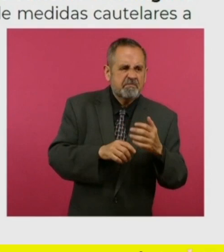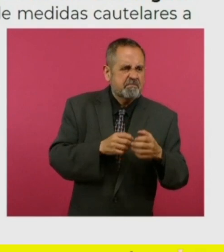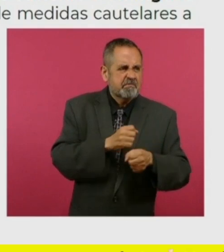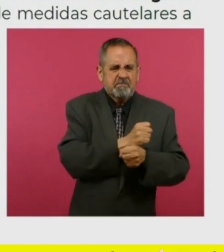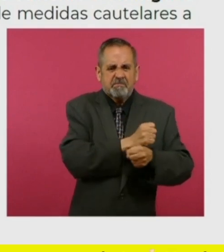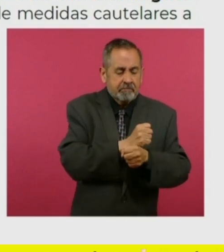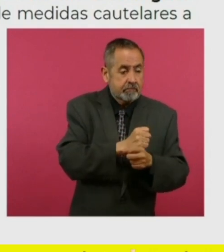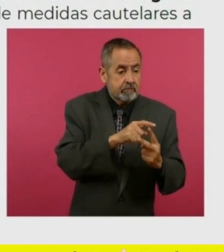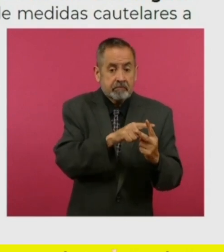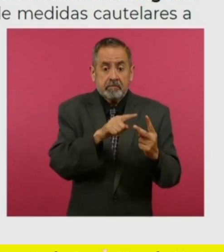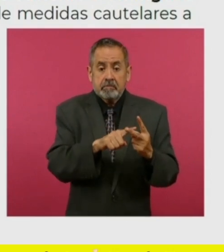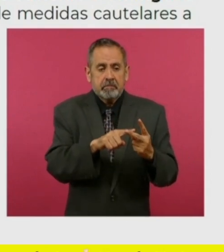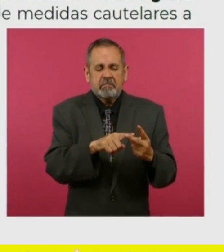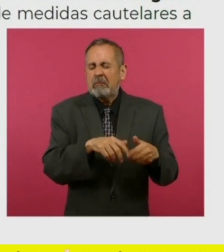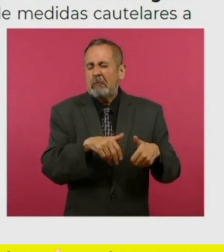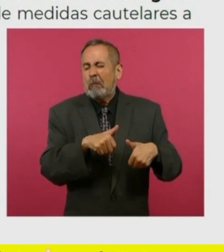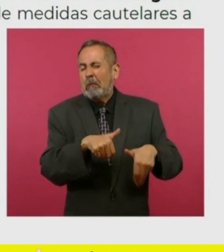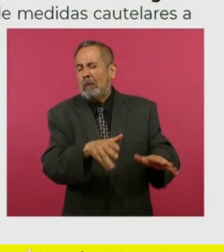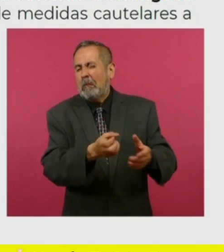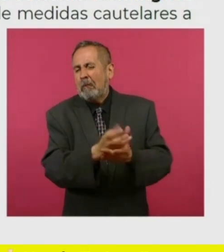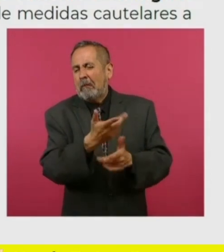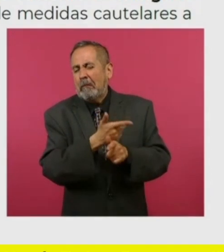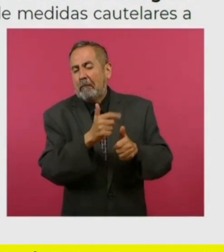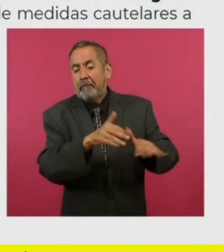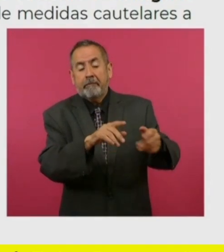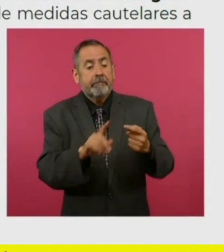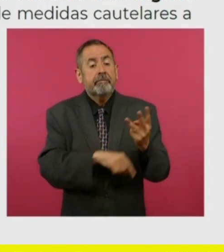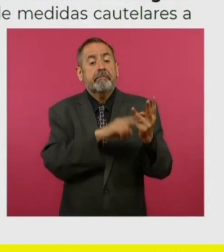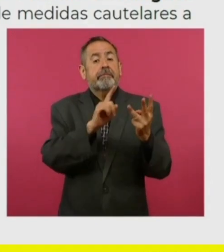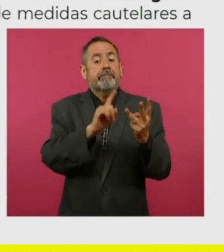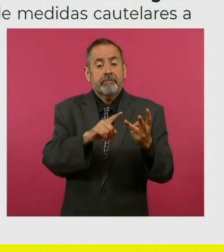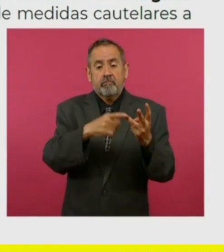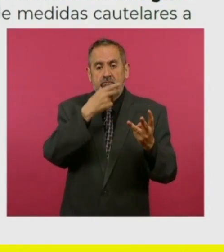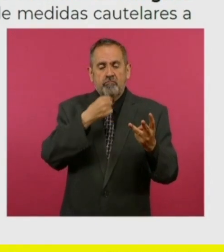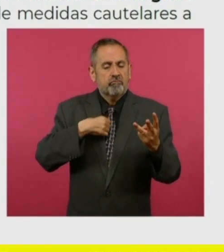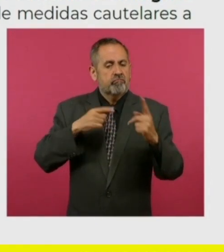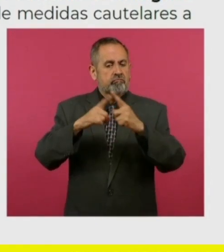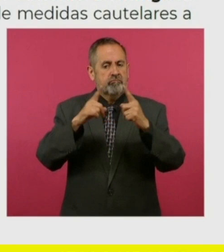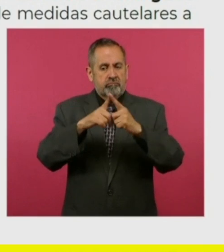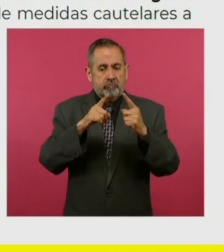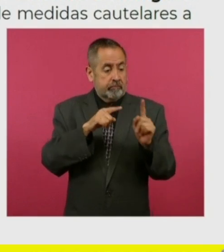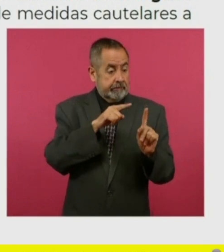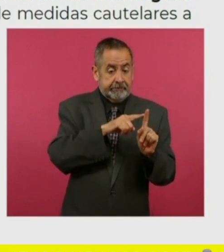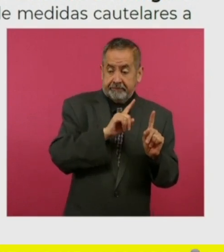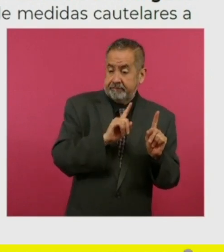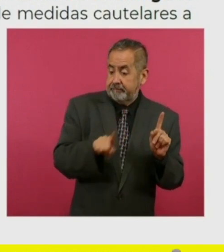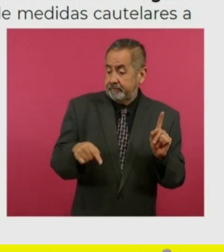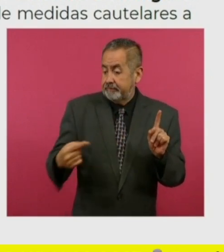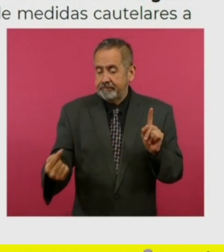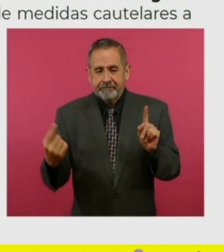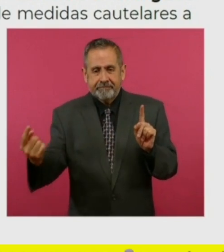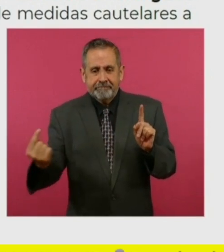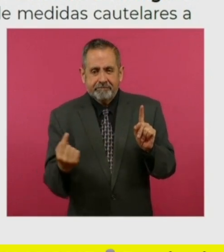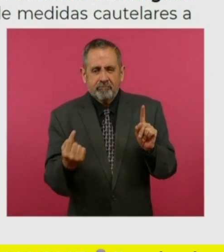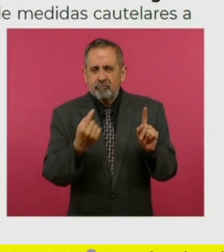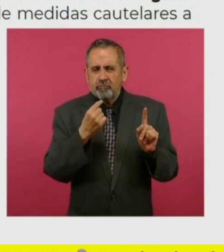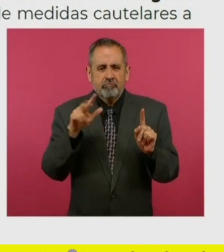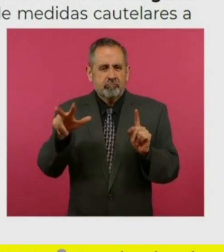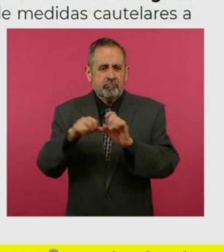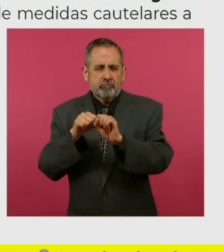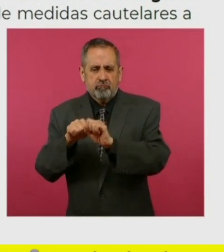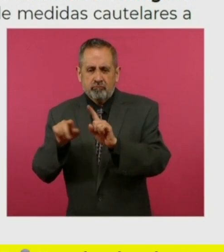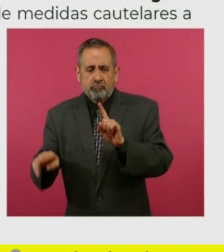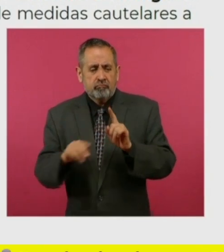y del ministro de culto Gerardo Gómez que abusó sexualmente de un menor de